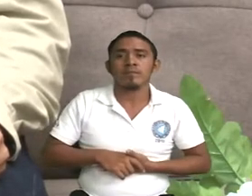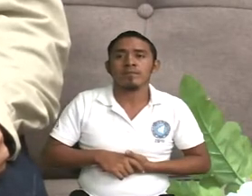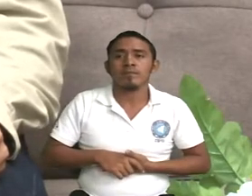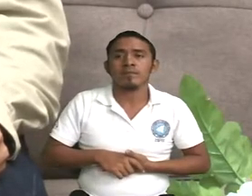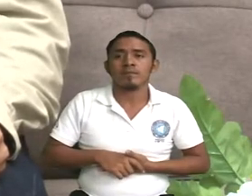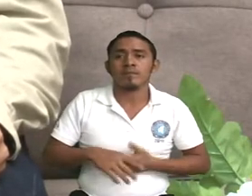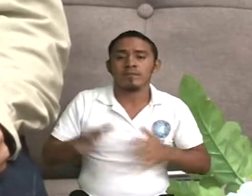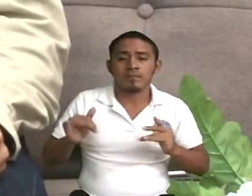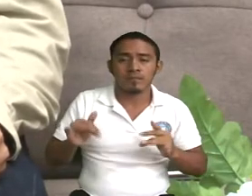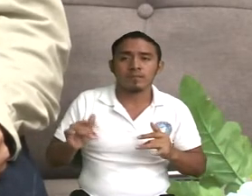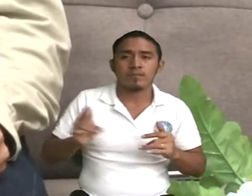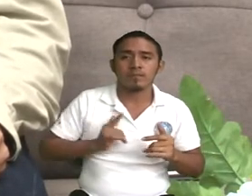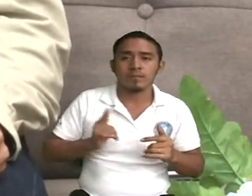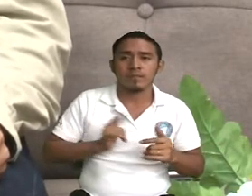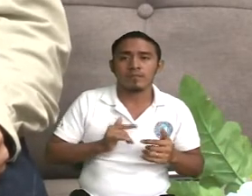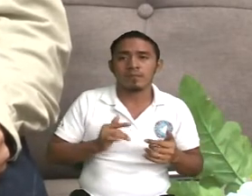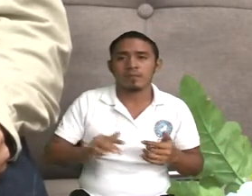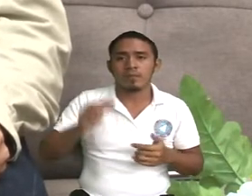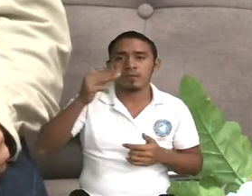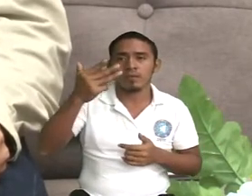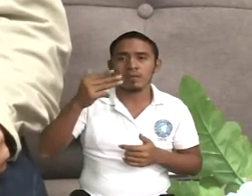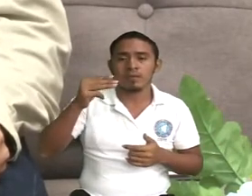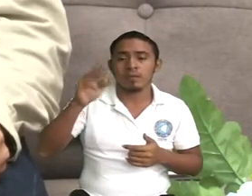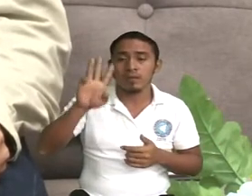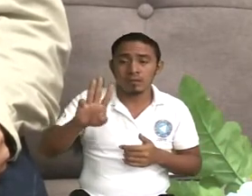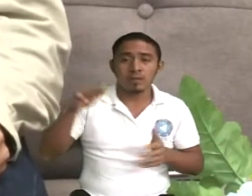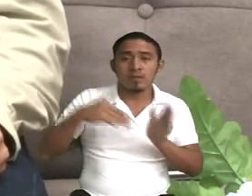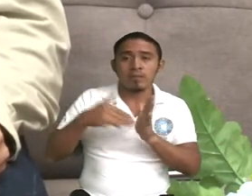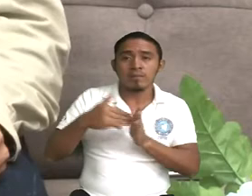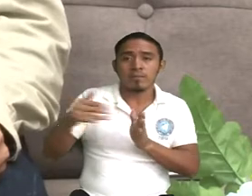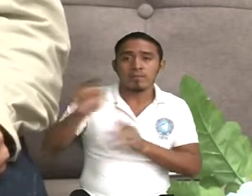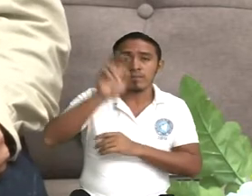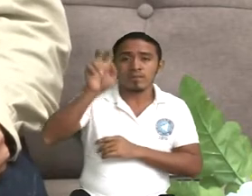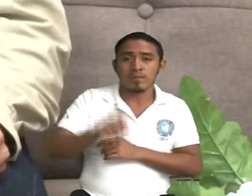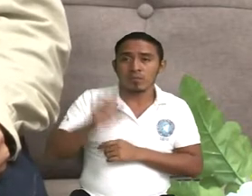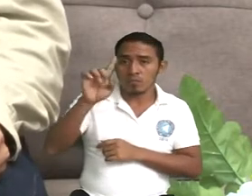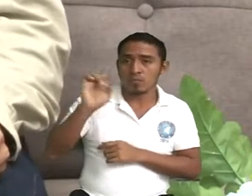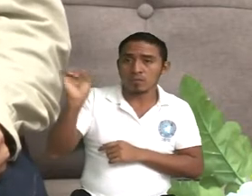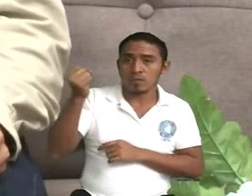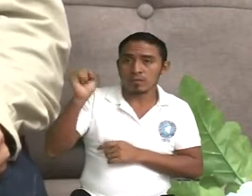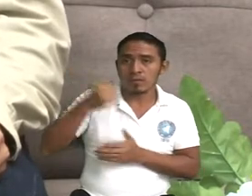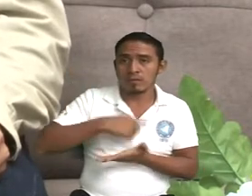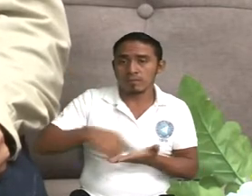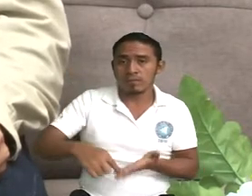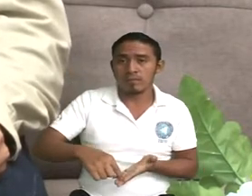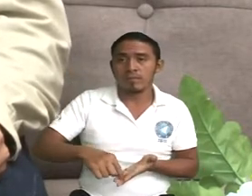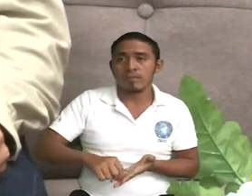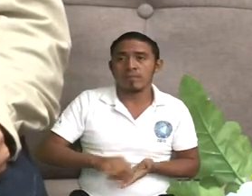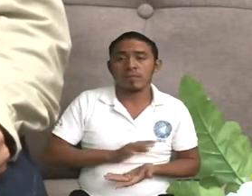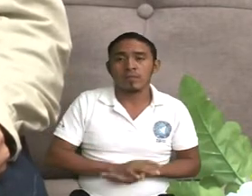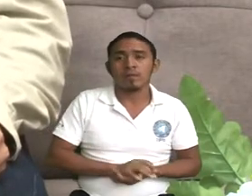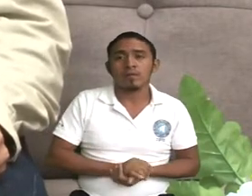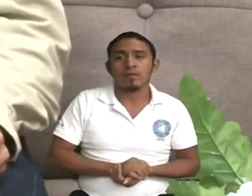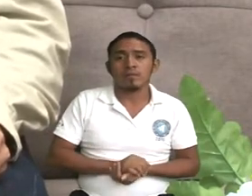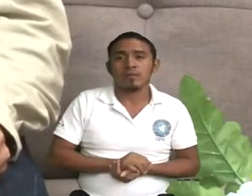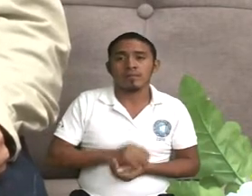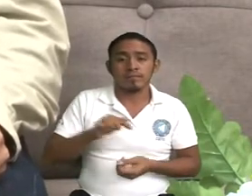ya lleva movilizado 3 millones de córdobas en una semana. Es decir,